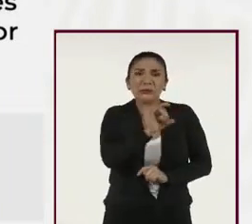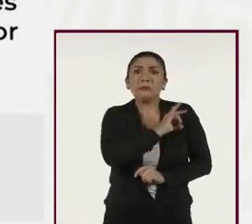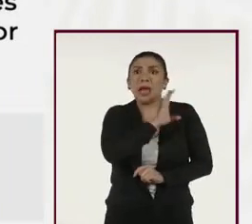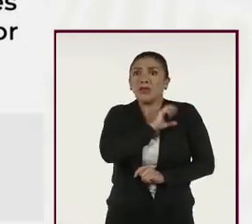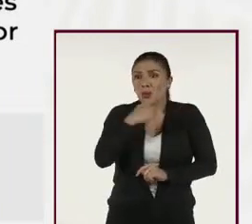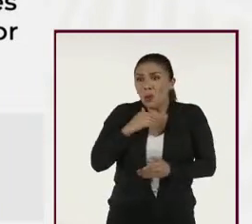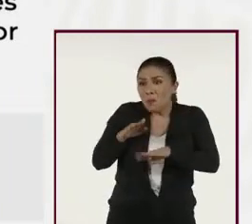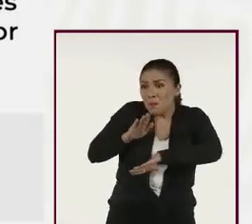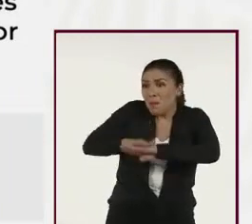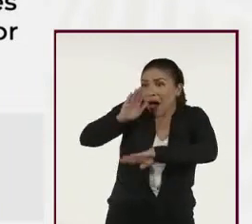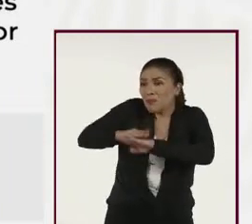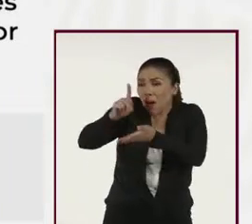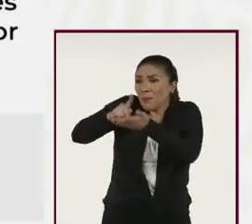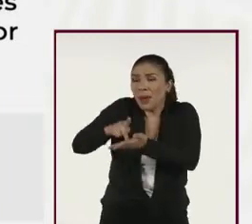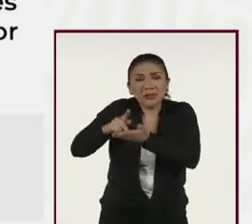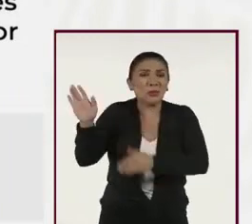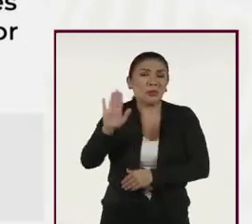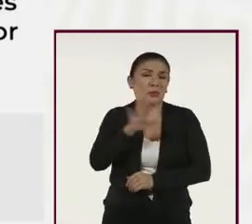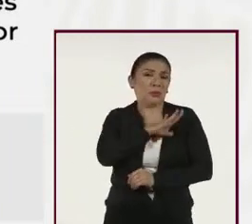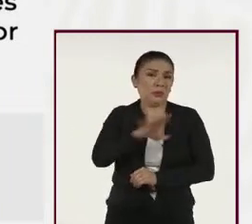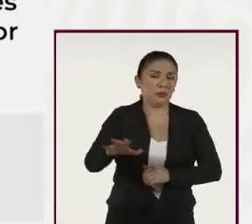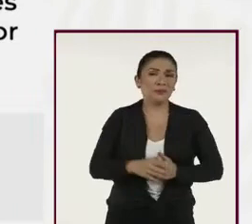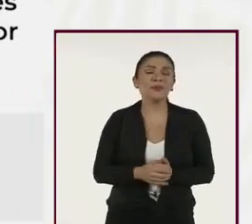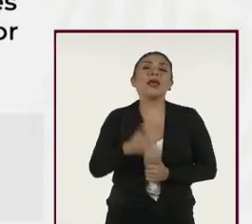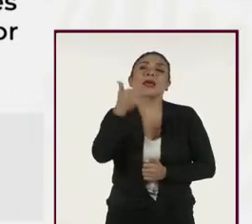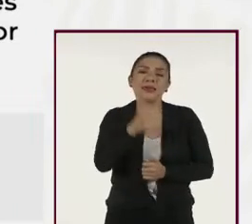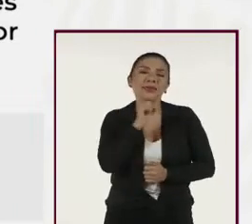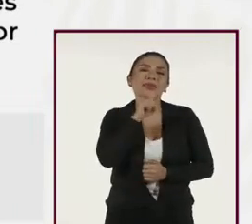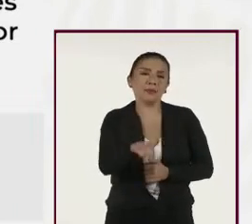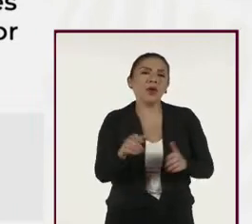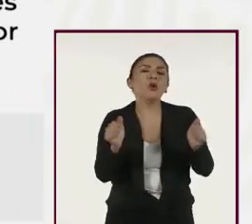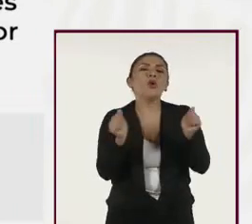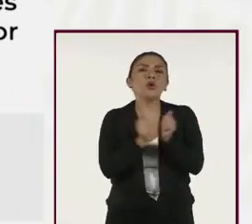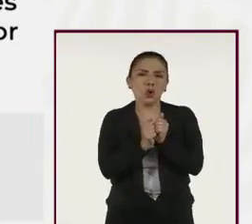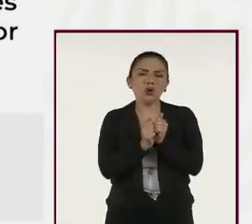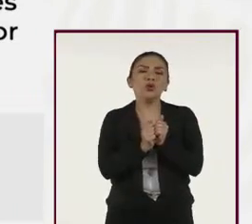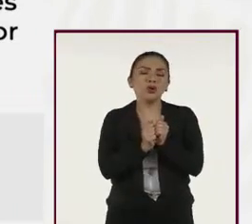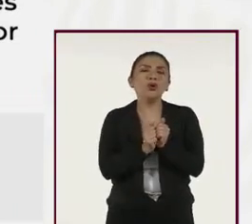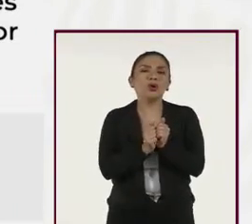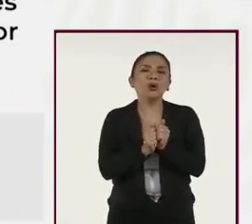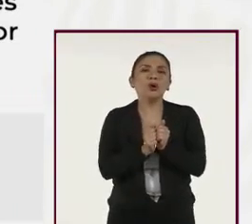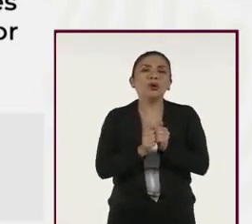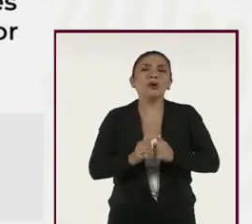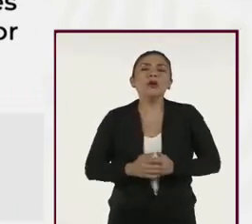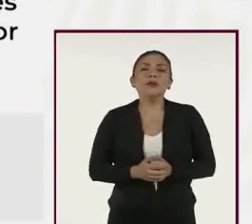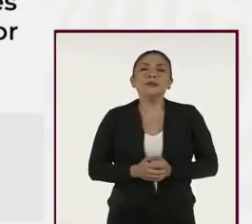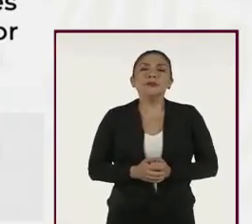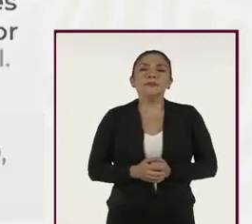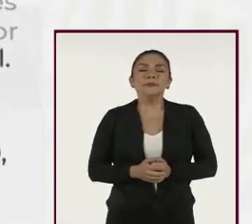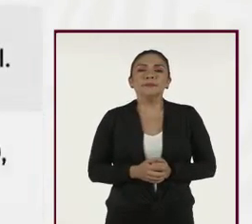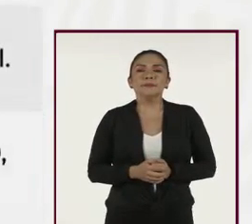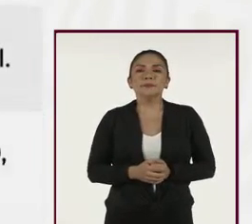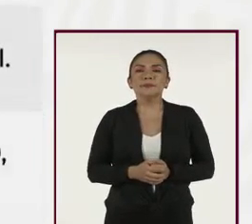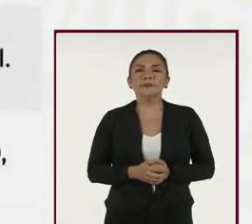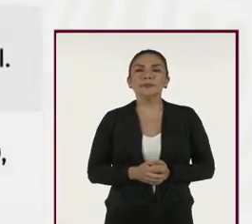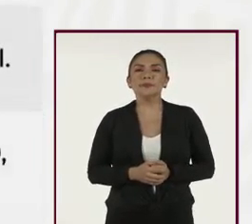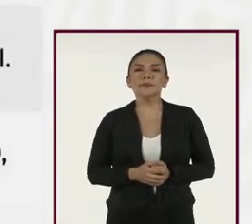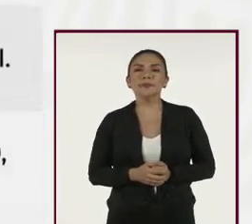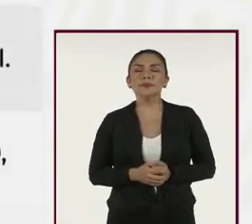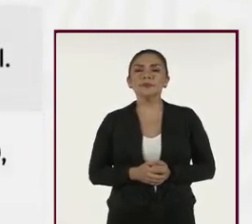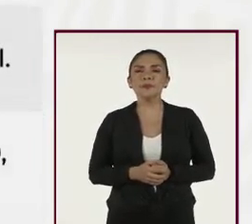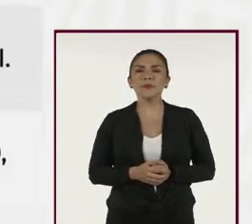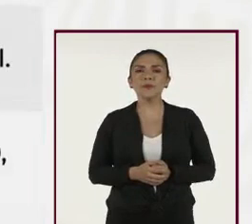ganancia de peso. También tiene que verse acompañado en la siguiente diapositiva. Vamos a observar cuáles